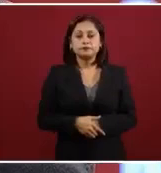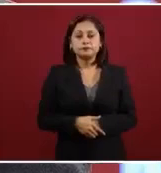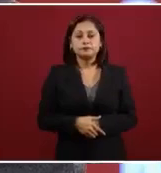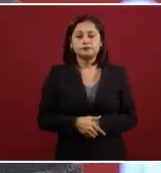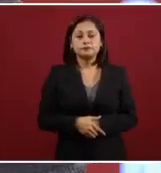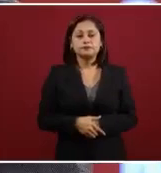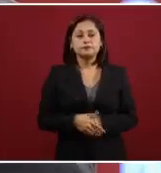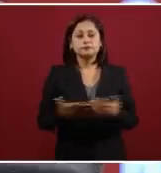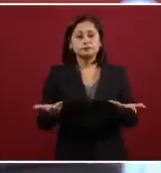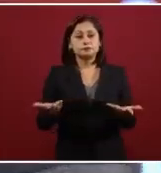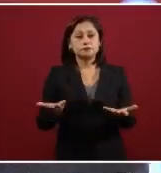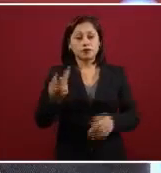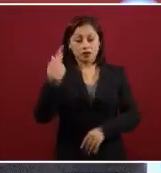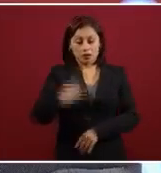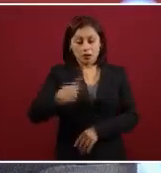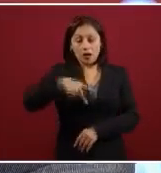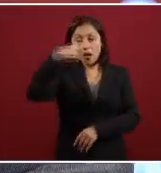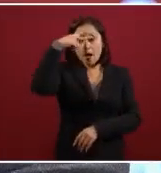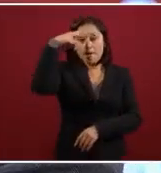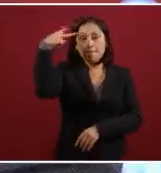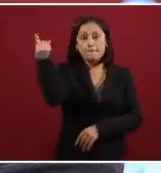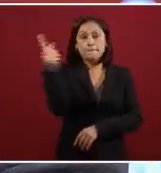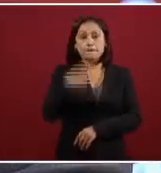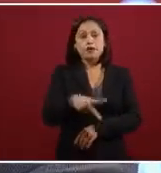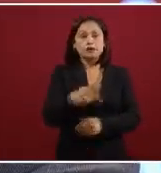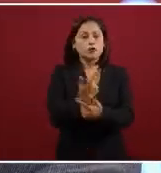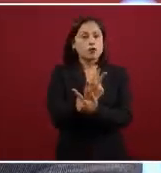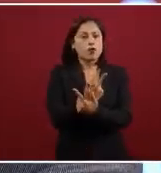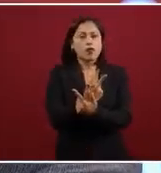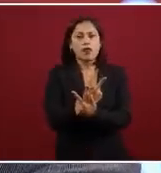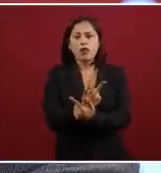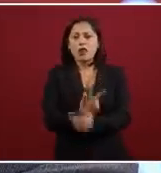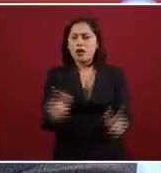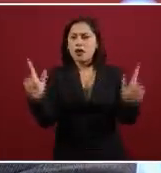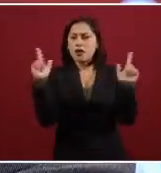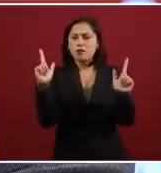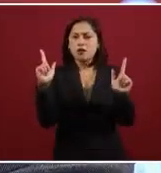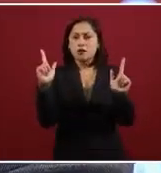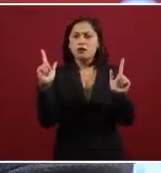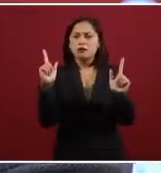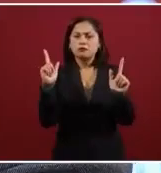Somos un país libre, un país soberano